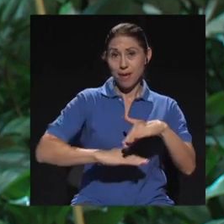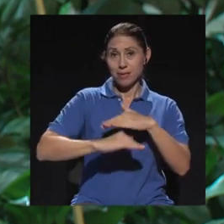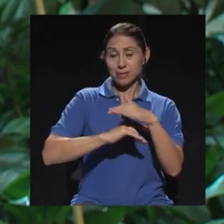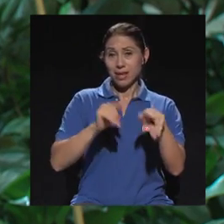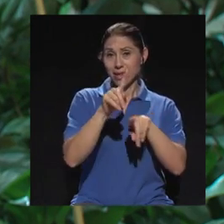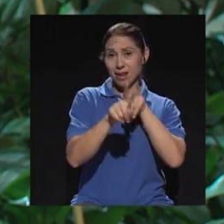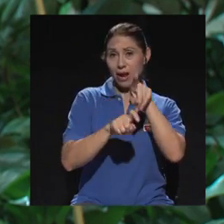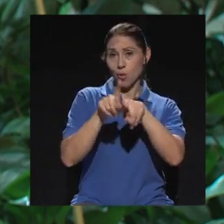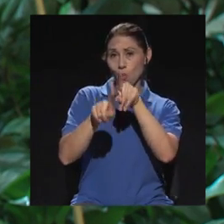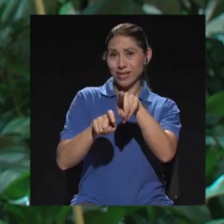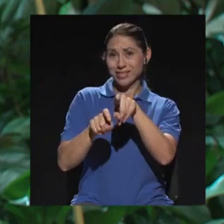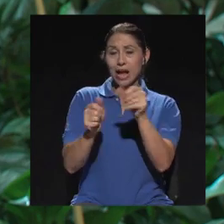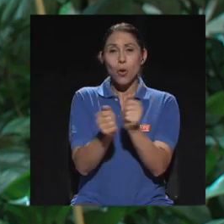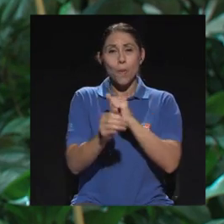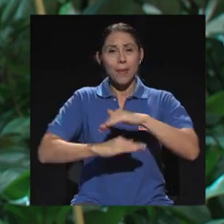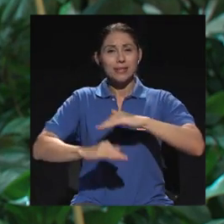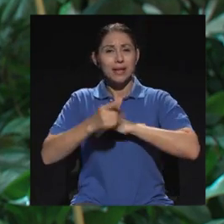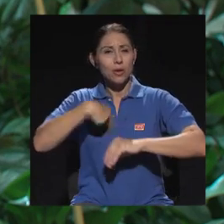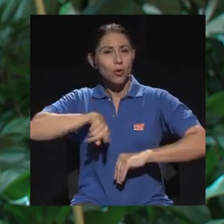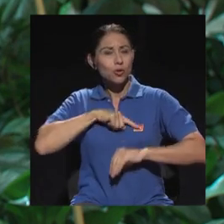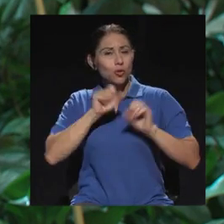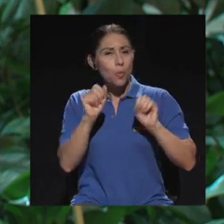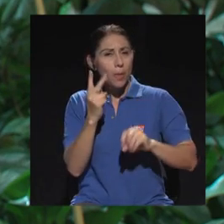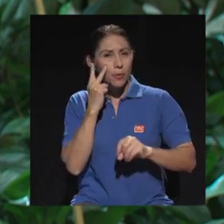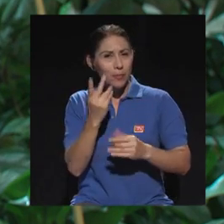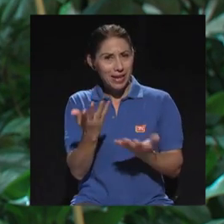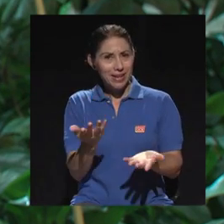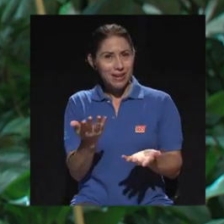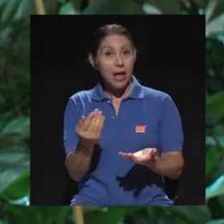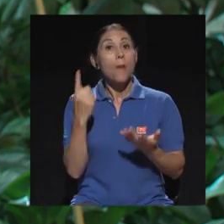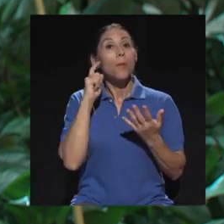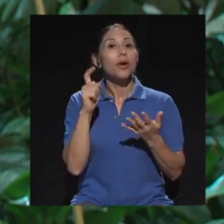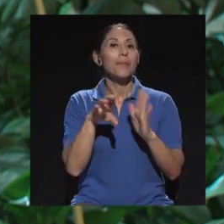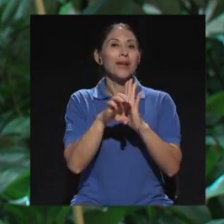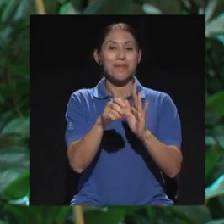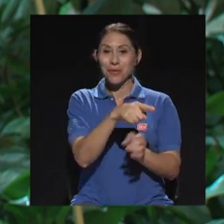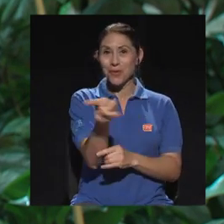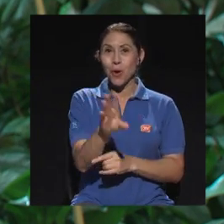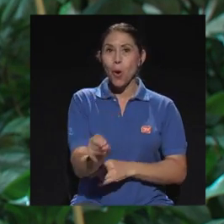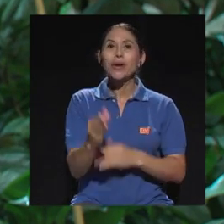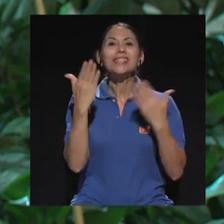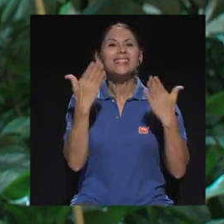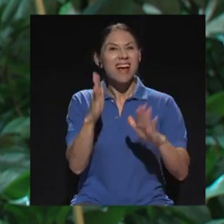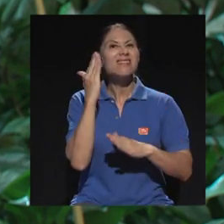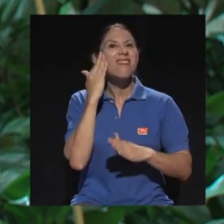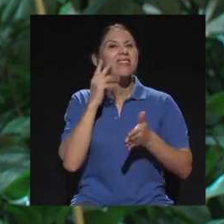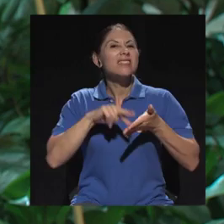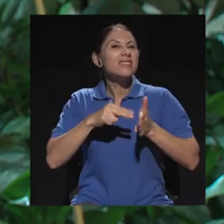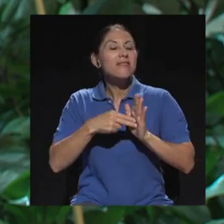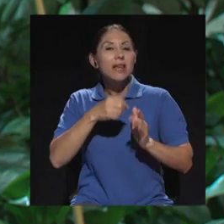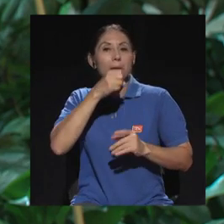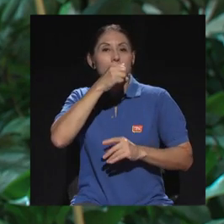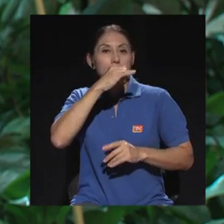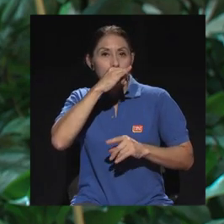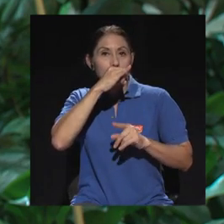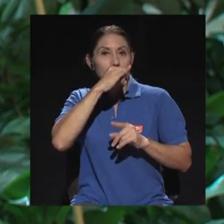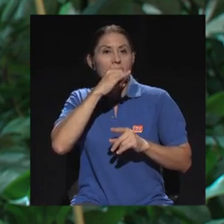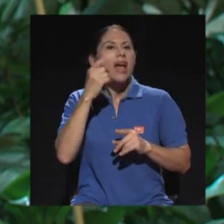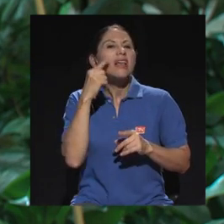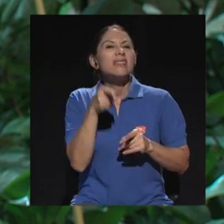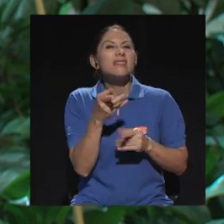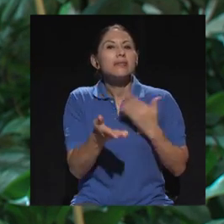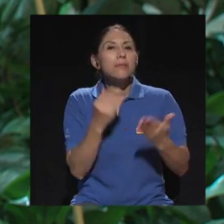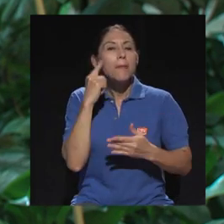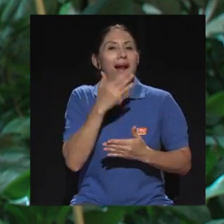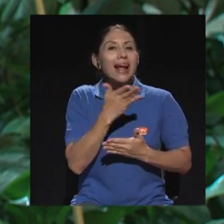encuesta y de lo que nosotros podemos ver, porque incluso aún conociendo lo que el condón es y para qué sirve, hay una parte de la población